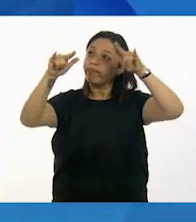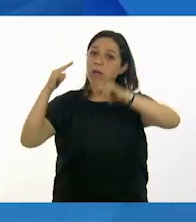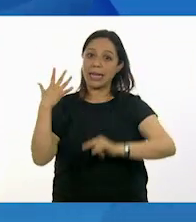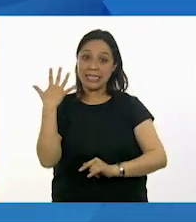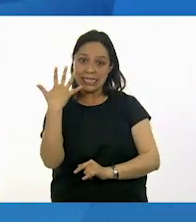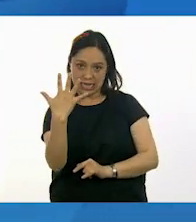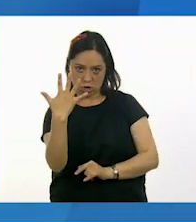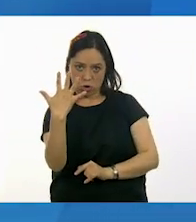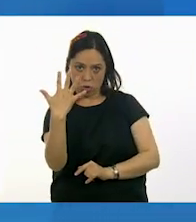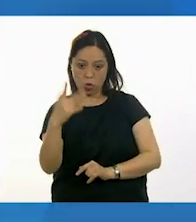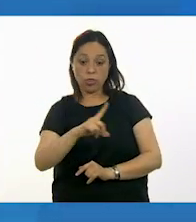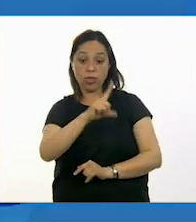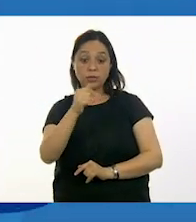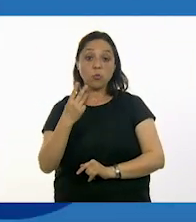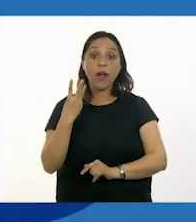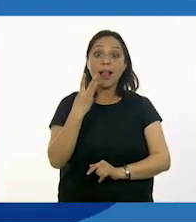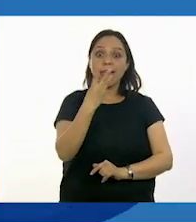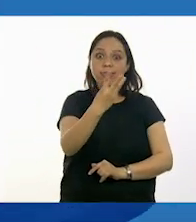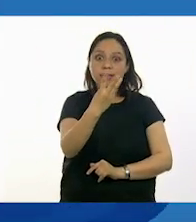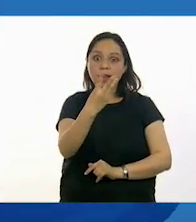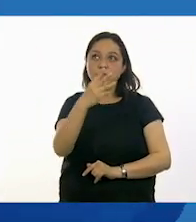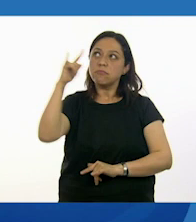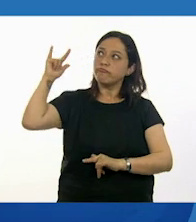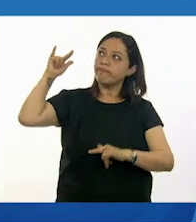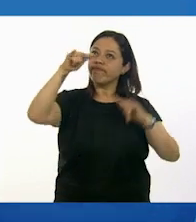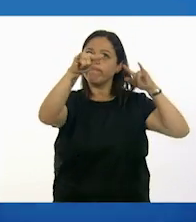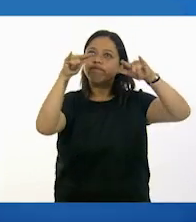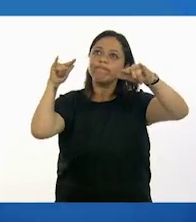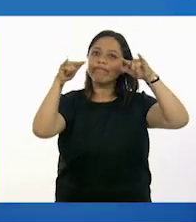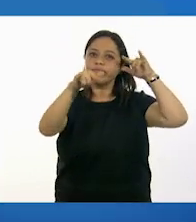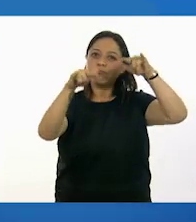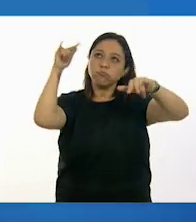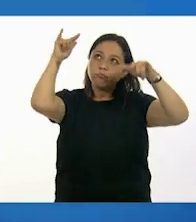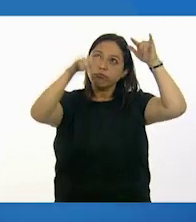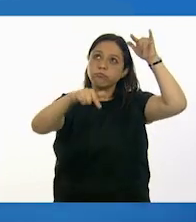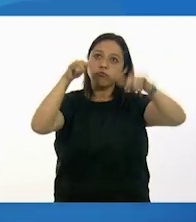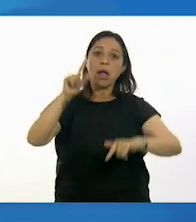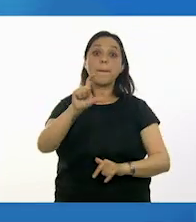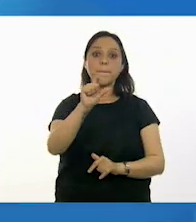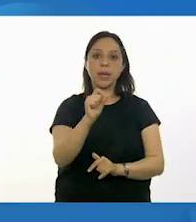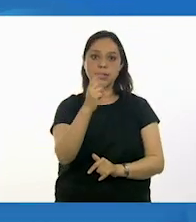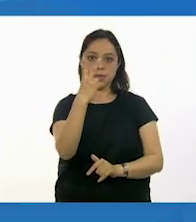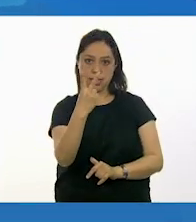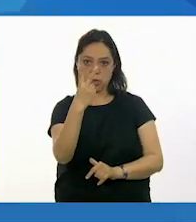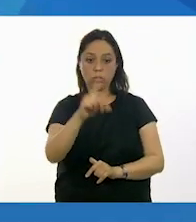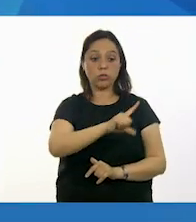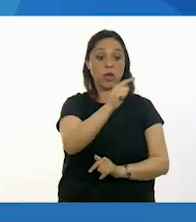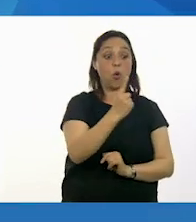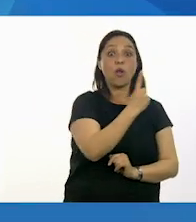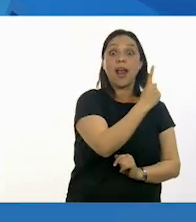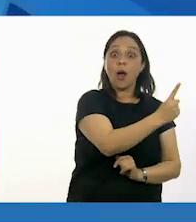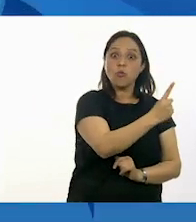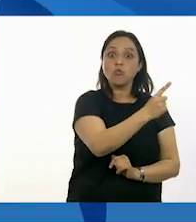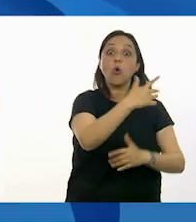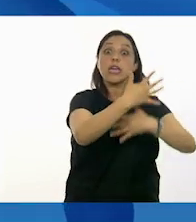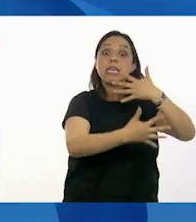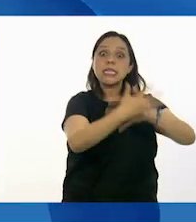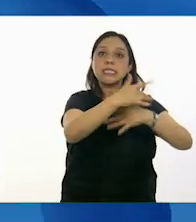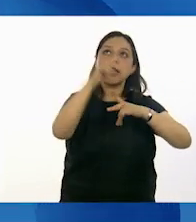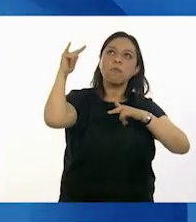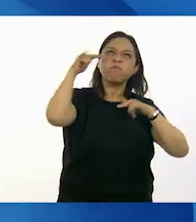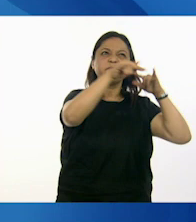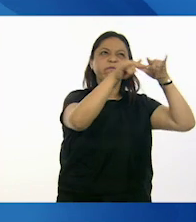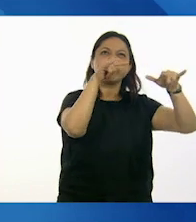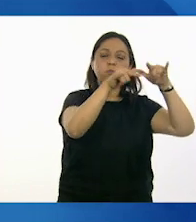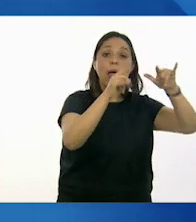5 aviones. En la pista 3, 22 aviones. 22. En la pista 1, 15 aviones. Y en